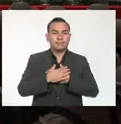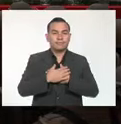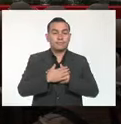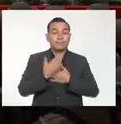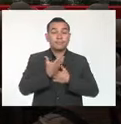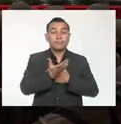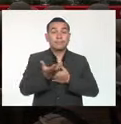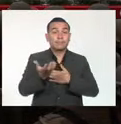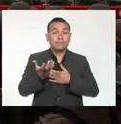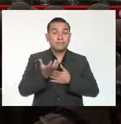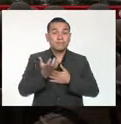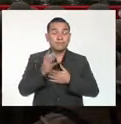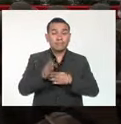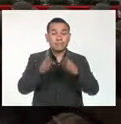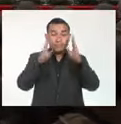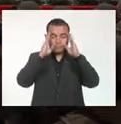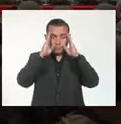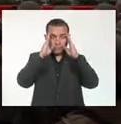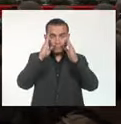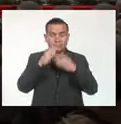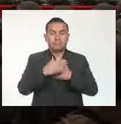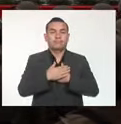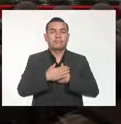¡Unidad de atención! ¡Ir!